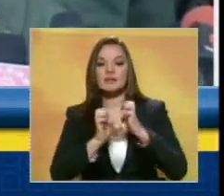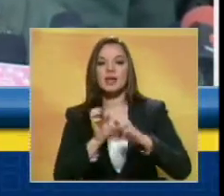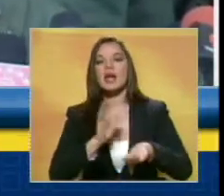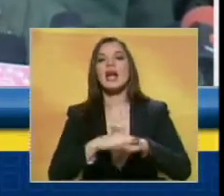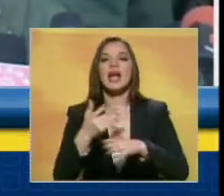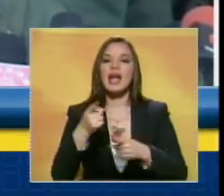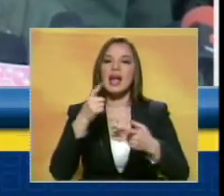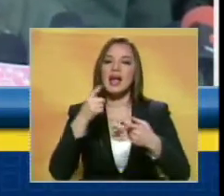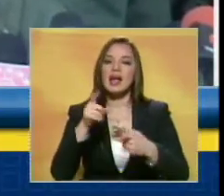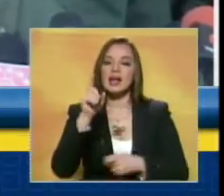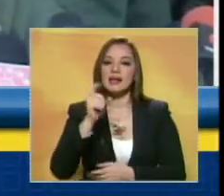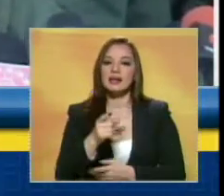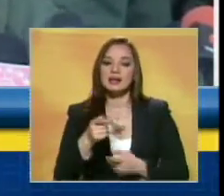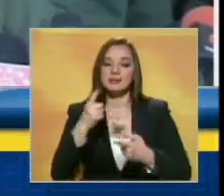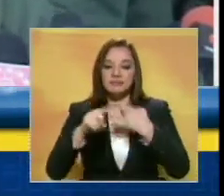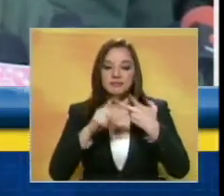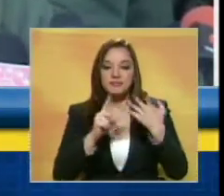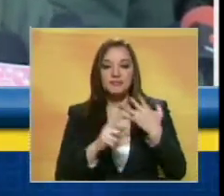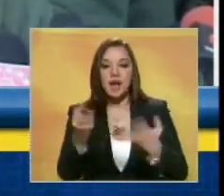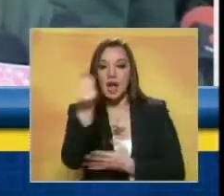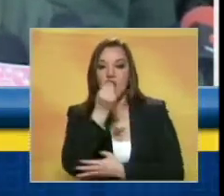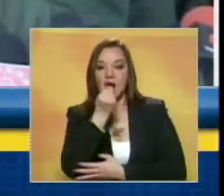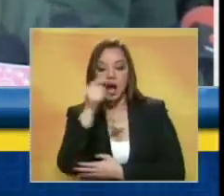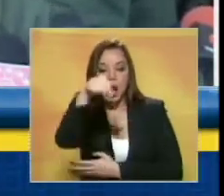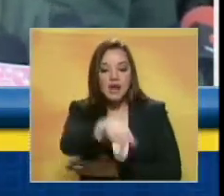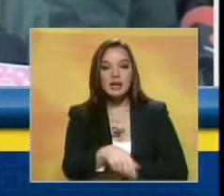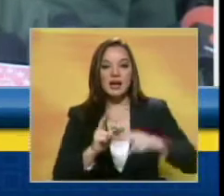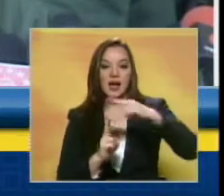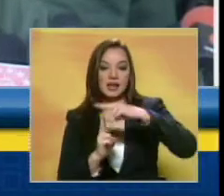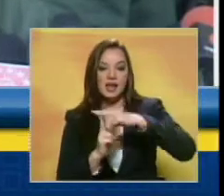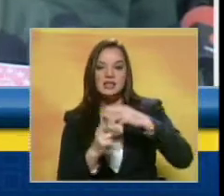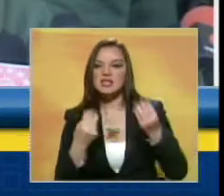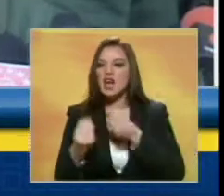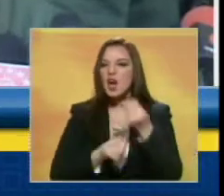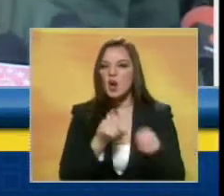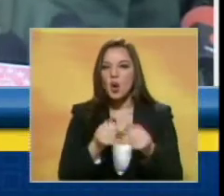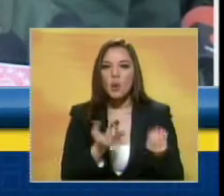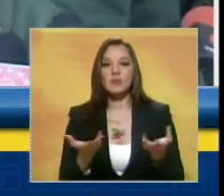abastecimiento. El nivel de abastecimiento aquí en el Táchira específicamente.